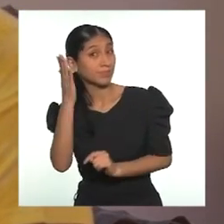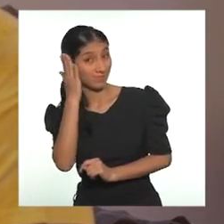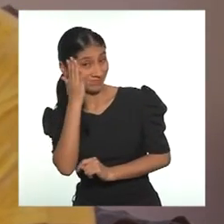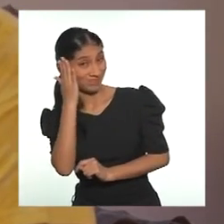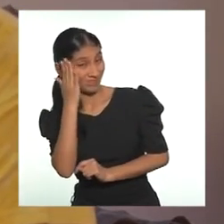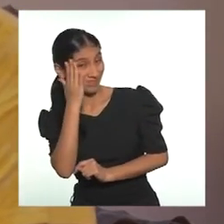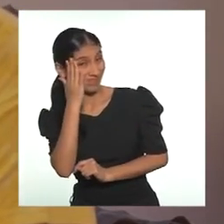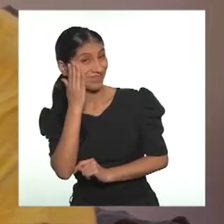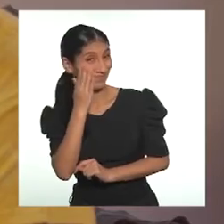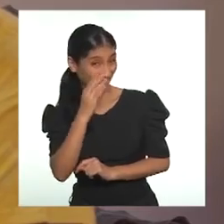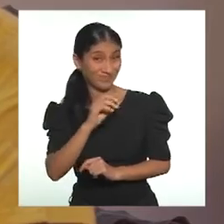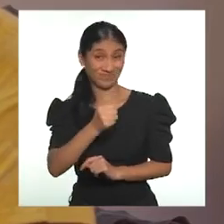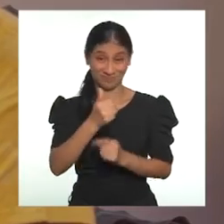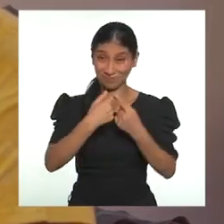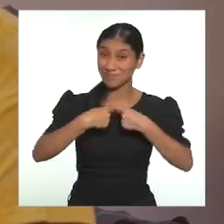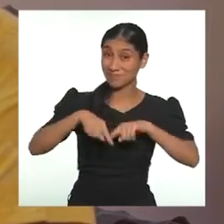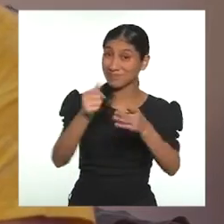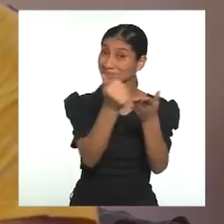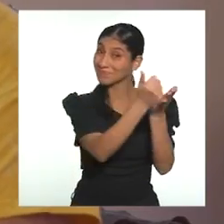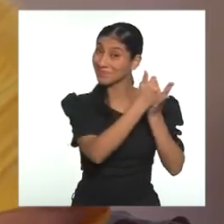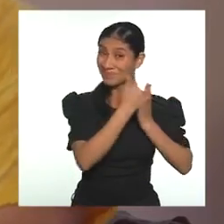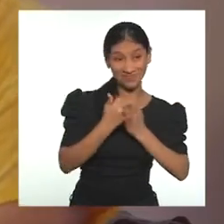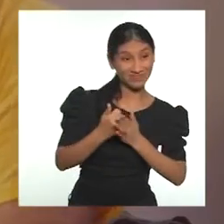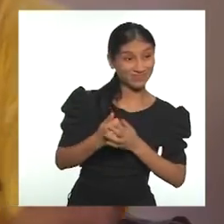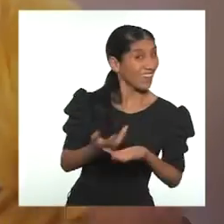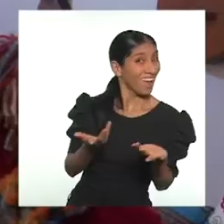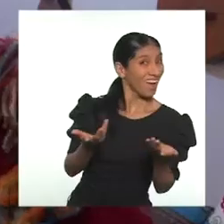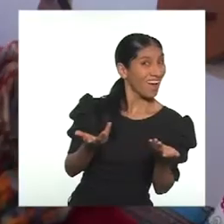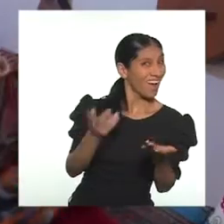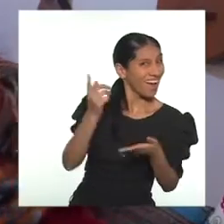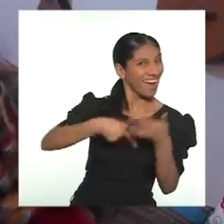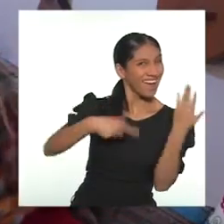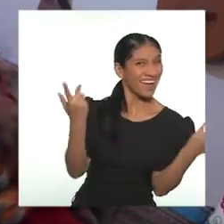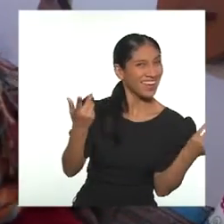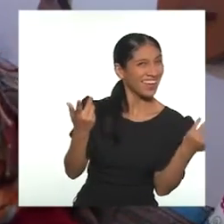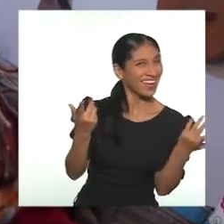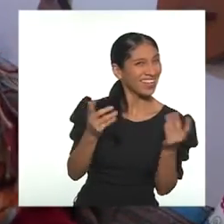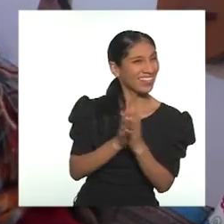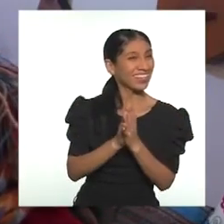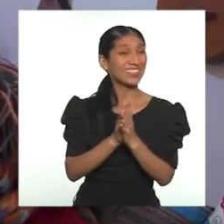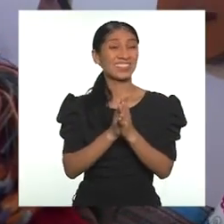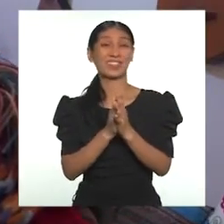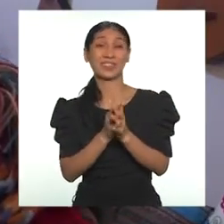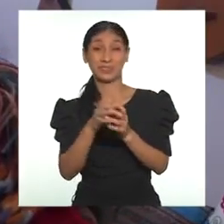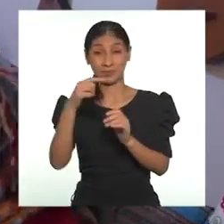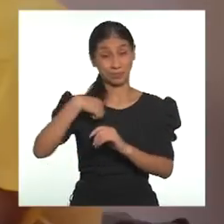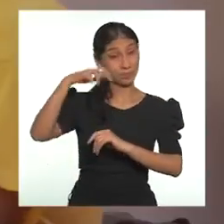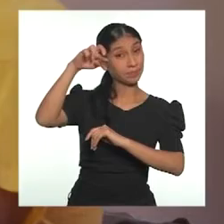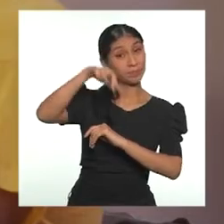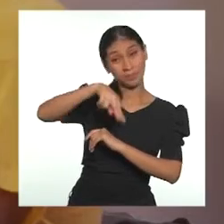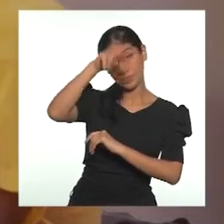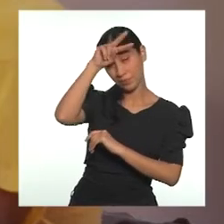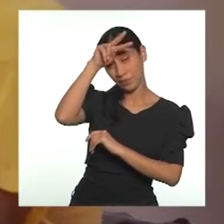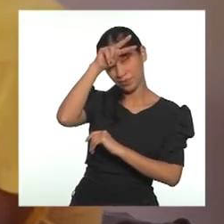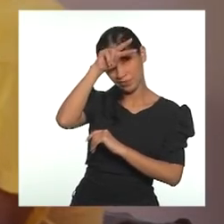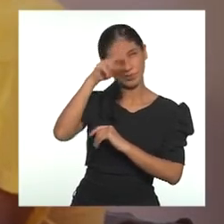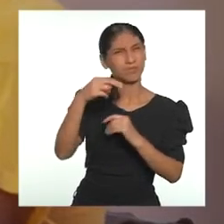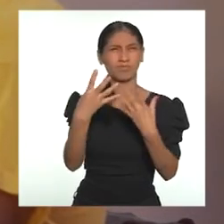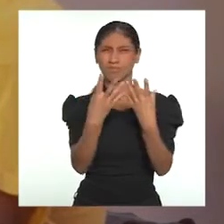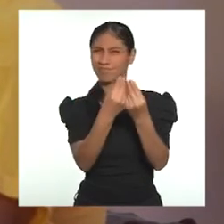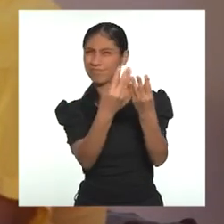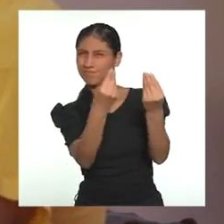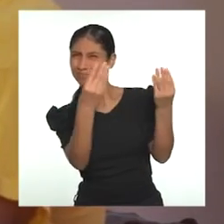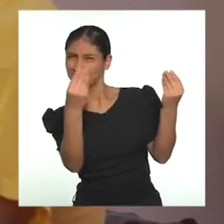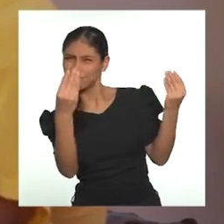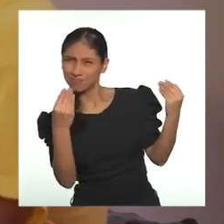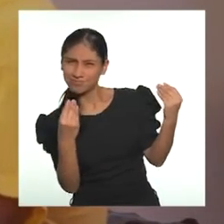Pero sé otra cosa que nos puede ayudar. ¿Qué cosa? En nuestro país